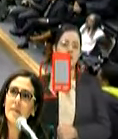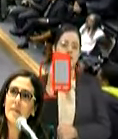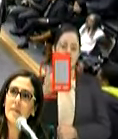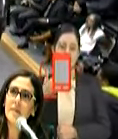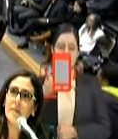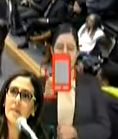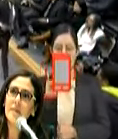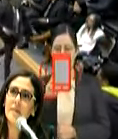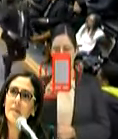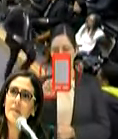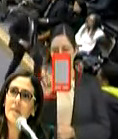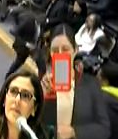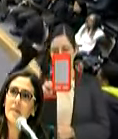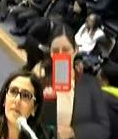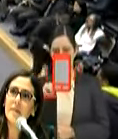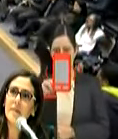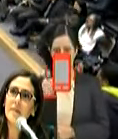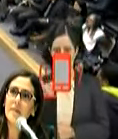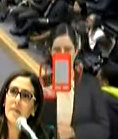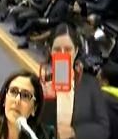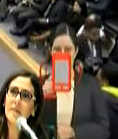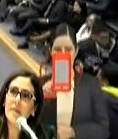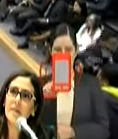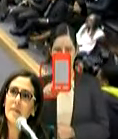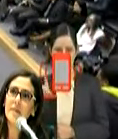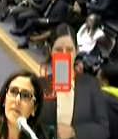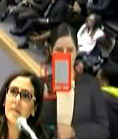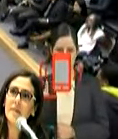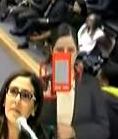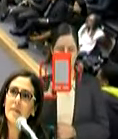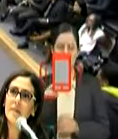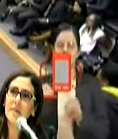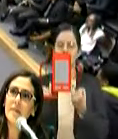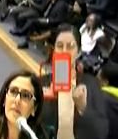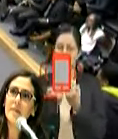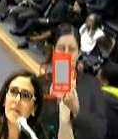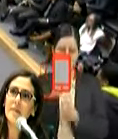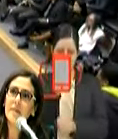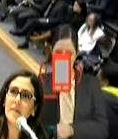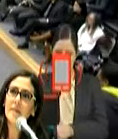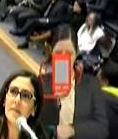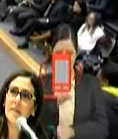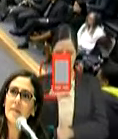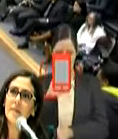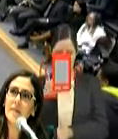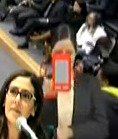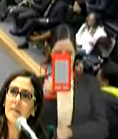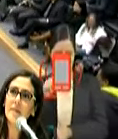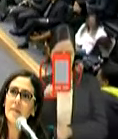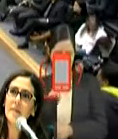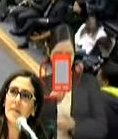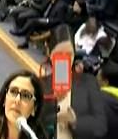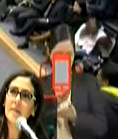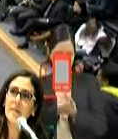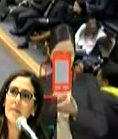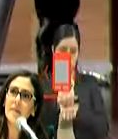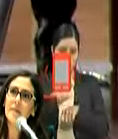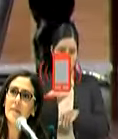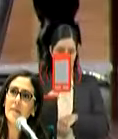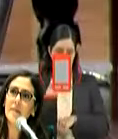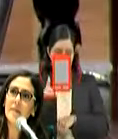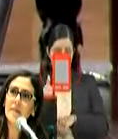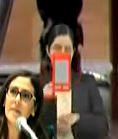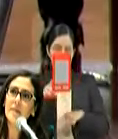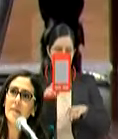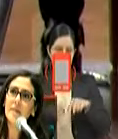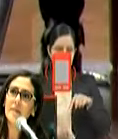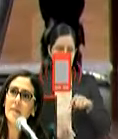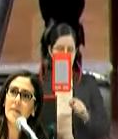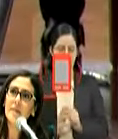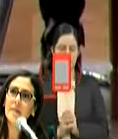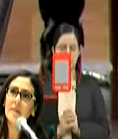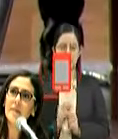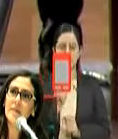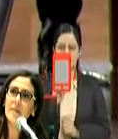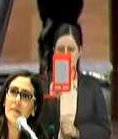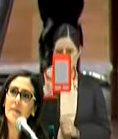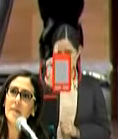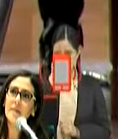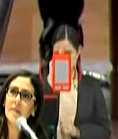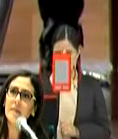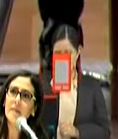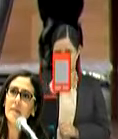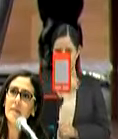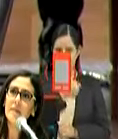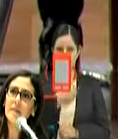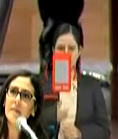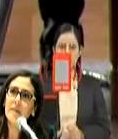sí es necesario que trabajemos en los consensos, porque el INE le hemos denominado la casa de la democracia, y la